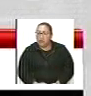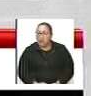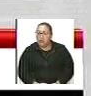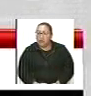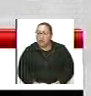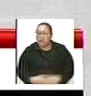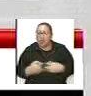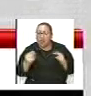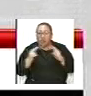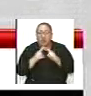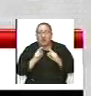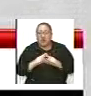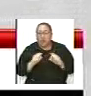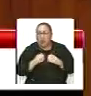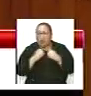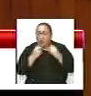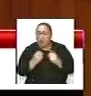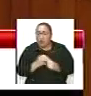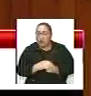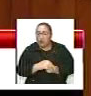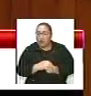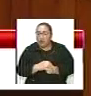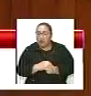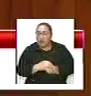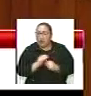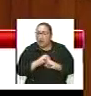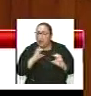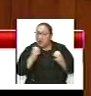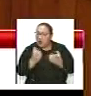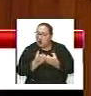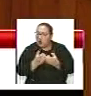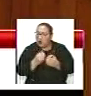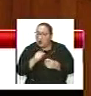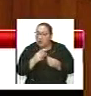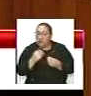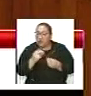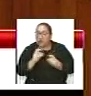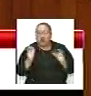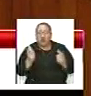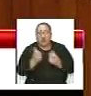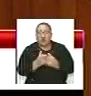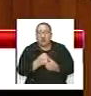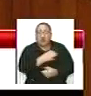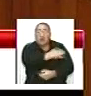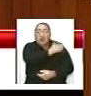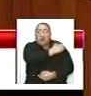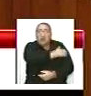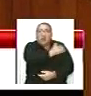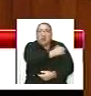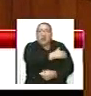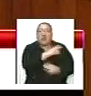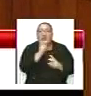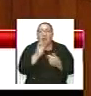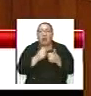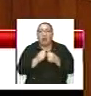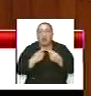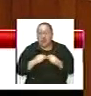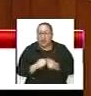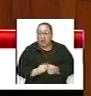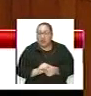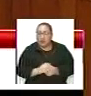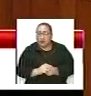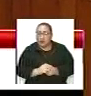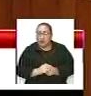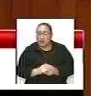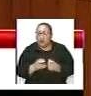visto en diferentes oportunidades en el Pleno del Congreso y en muchas comisiones es el tema de la trata. Y